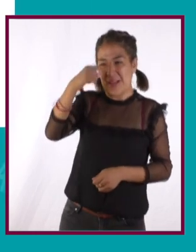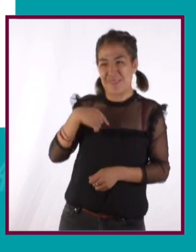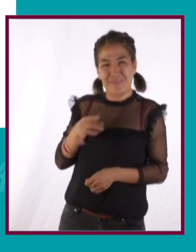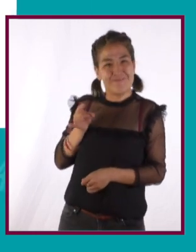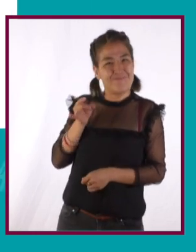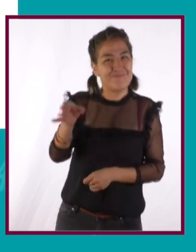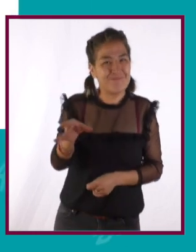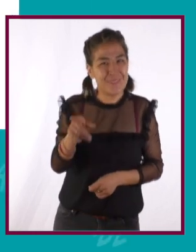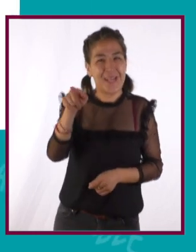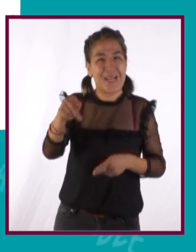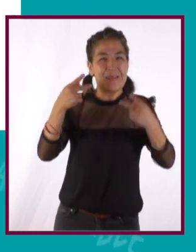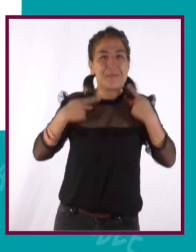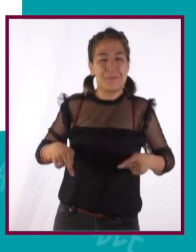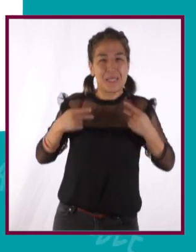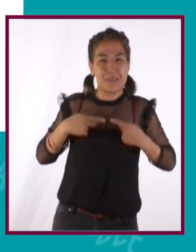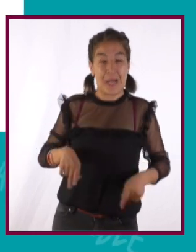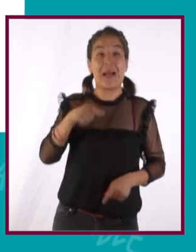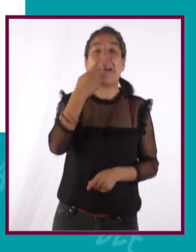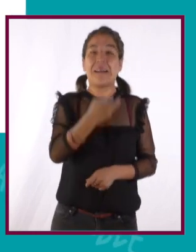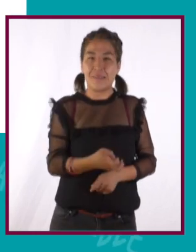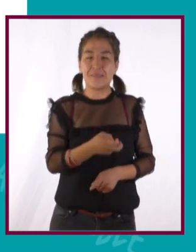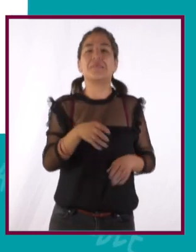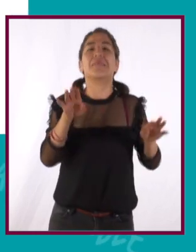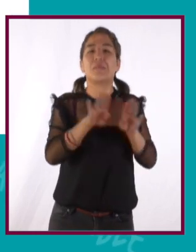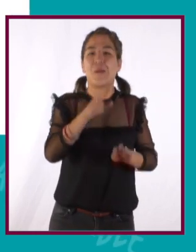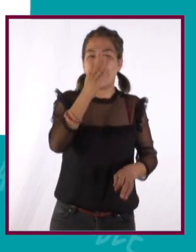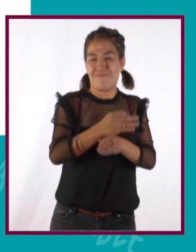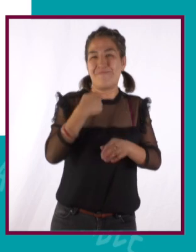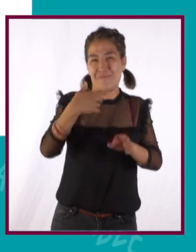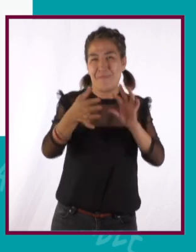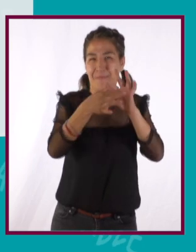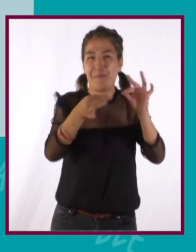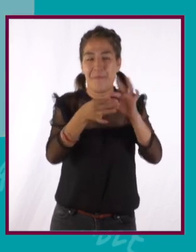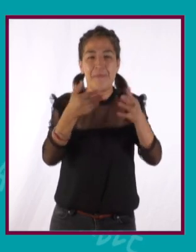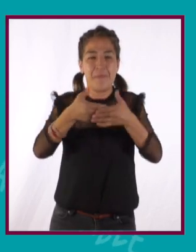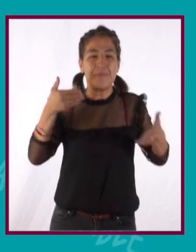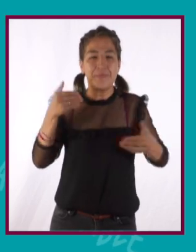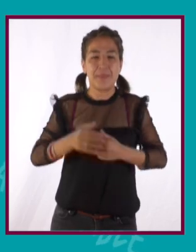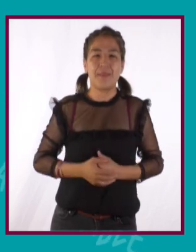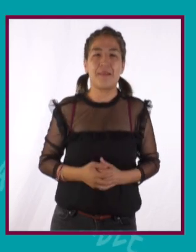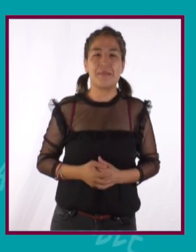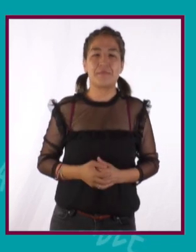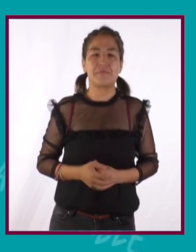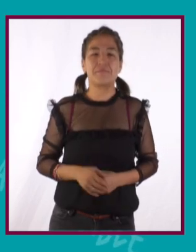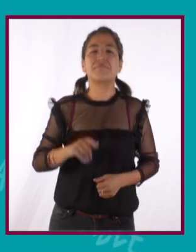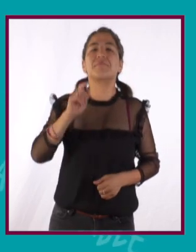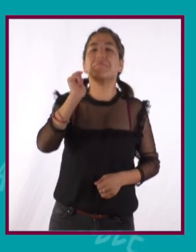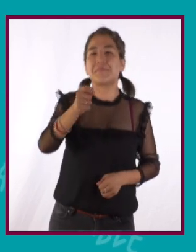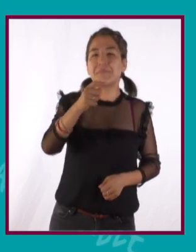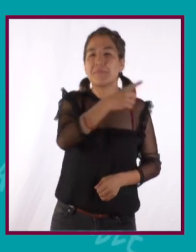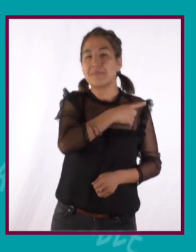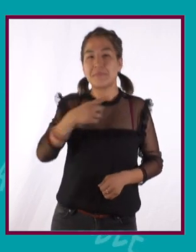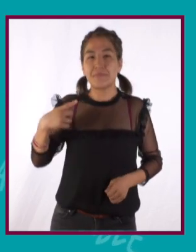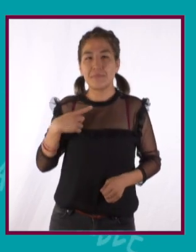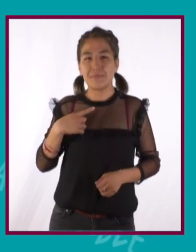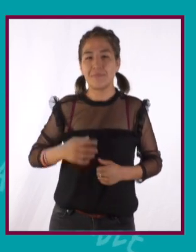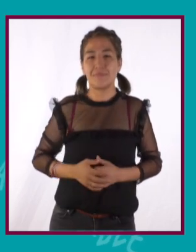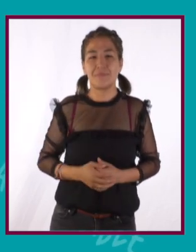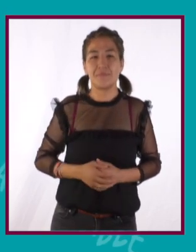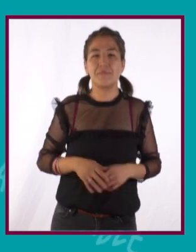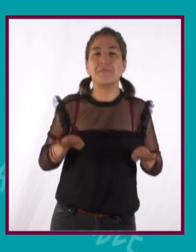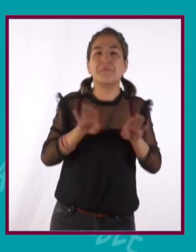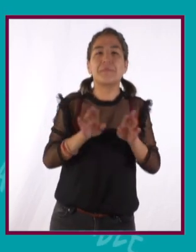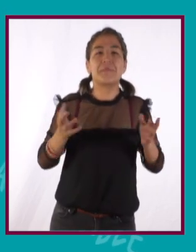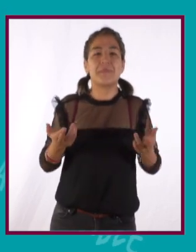al adversario, ¿sí? Y entonces aquí, pues como ya había mencionado previamente, pues lo que nos conviene es tener